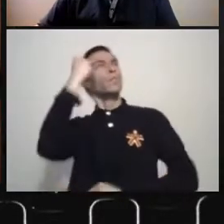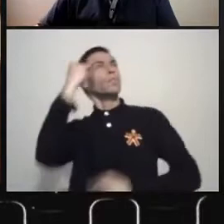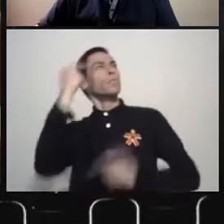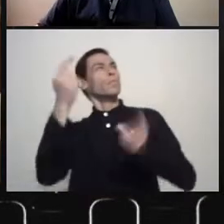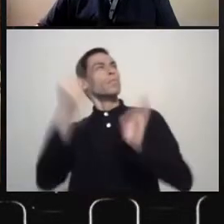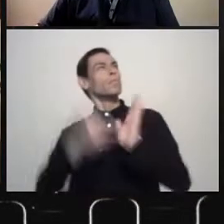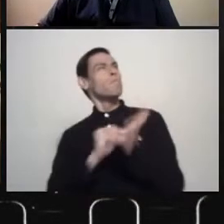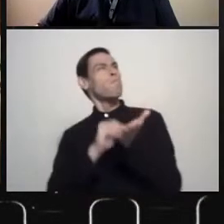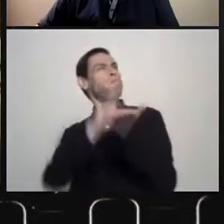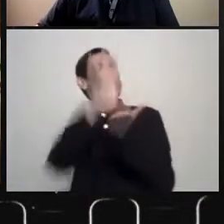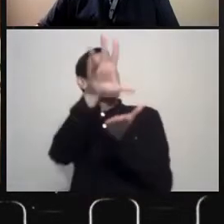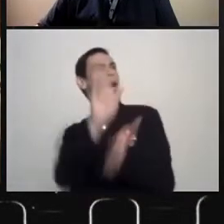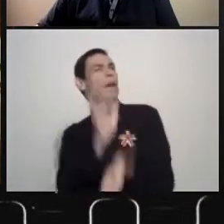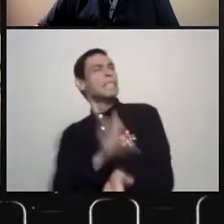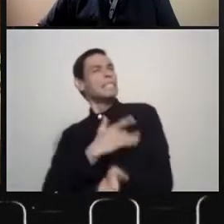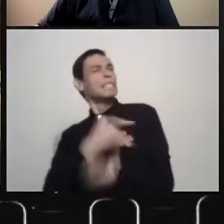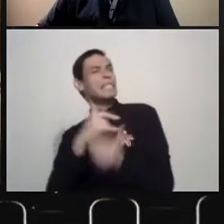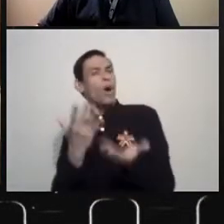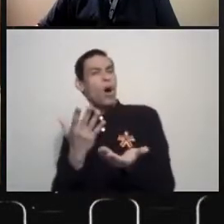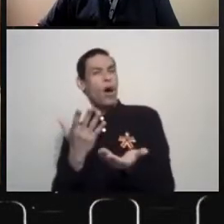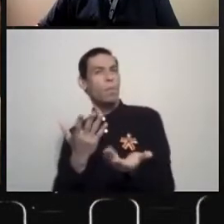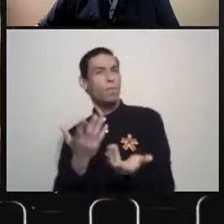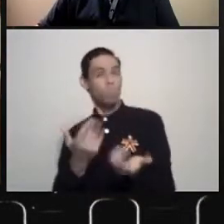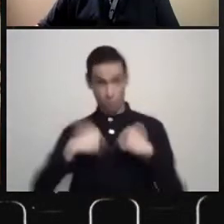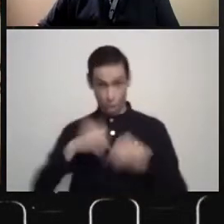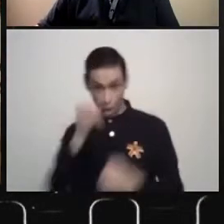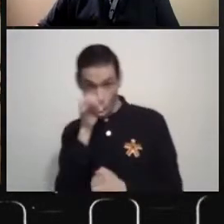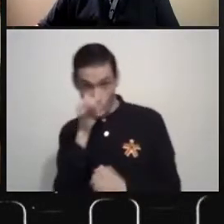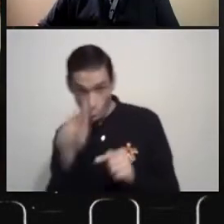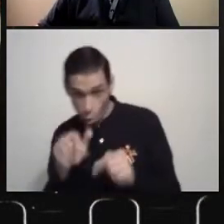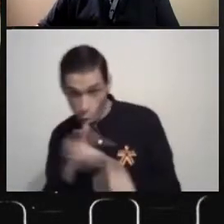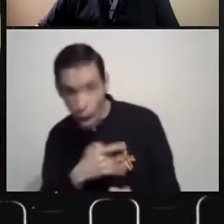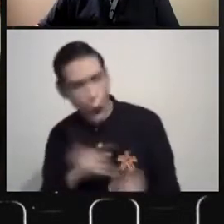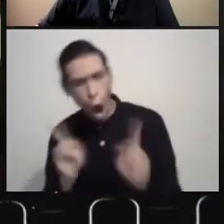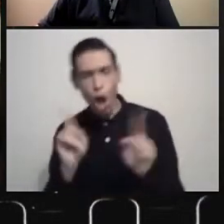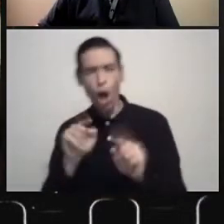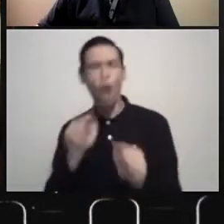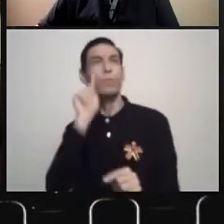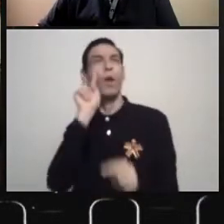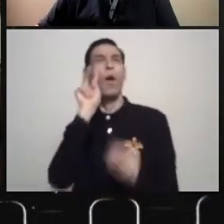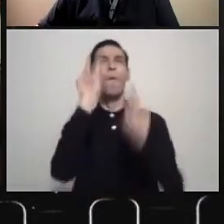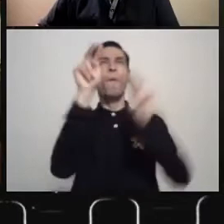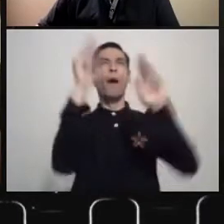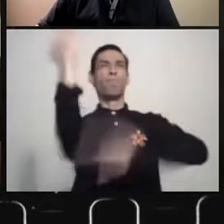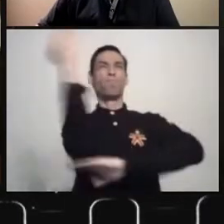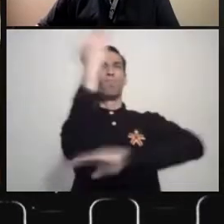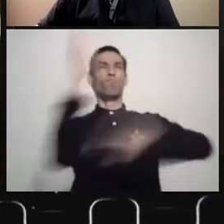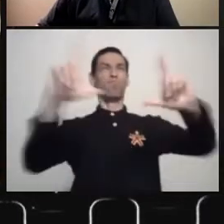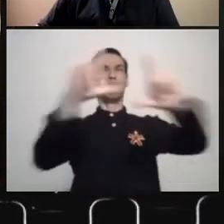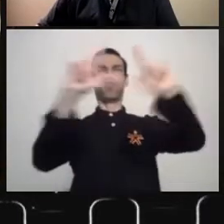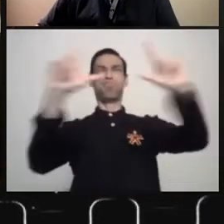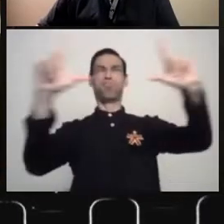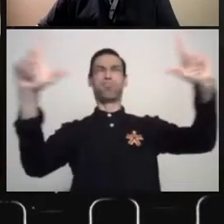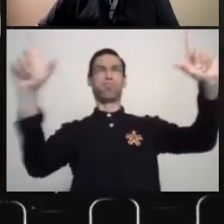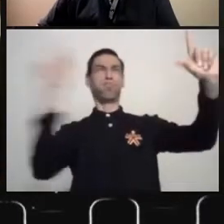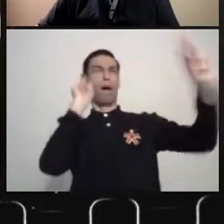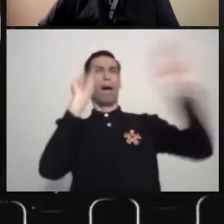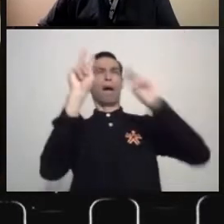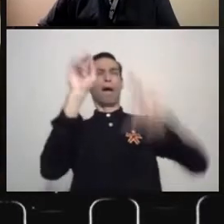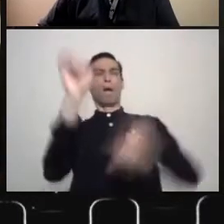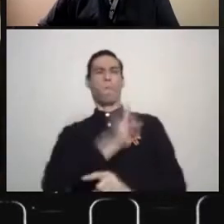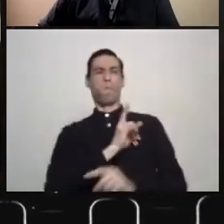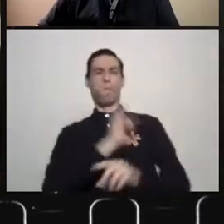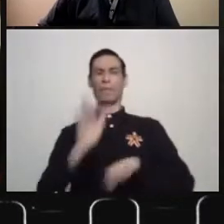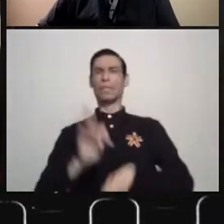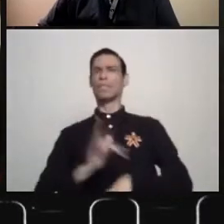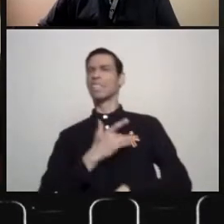aquí? ¿Cómo se va a ver en esa cosa? ¿Cómo la va a sentir el espectador? Y eso es algo impresionante que lo tiene Lavaperros y que hoy por hoy lo tiene el